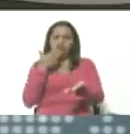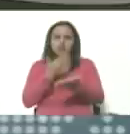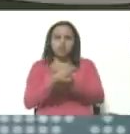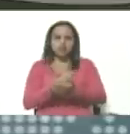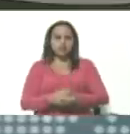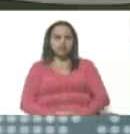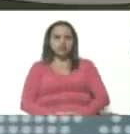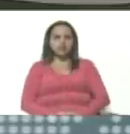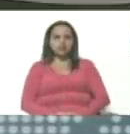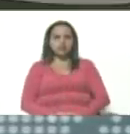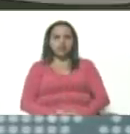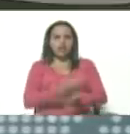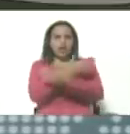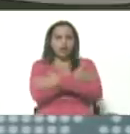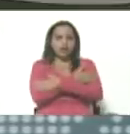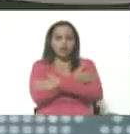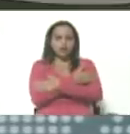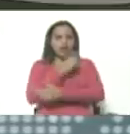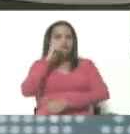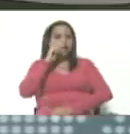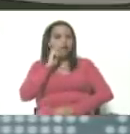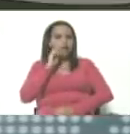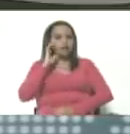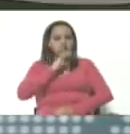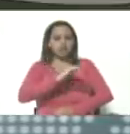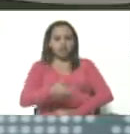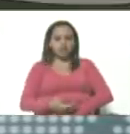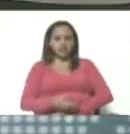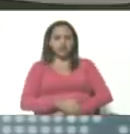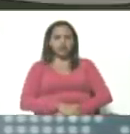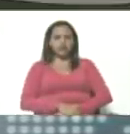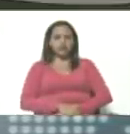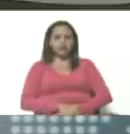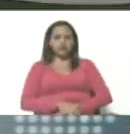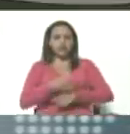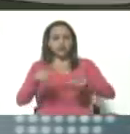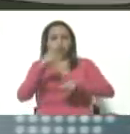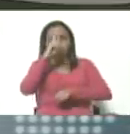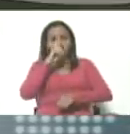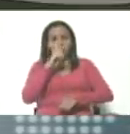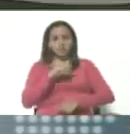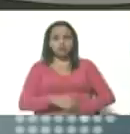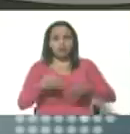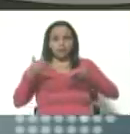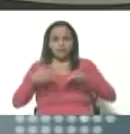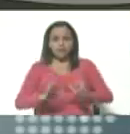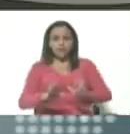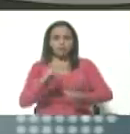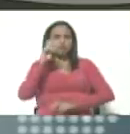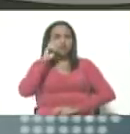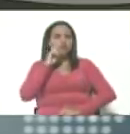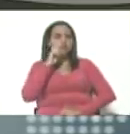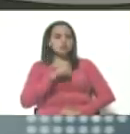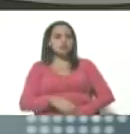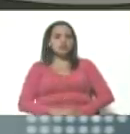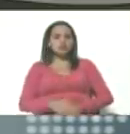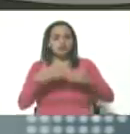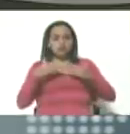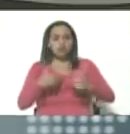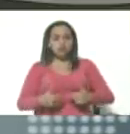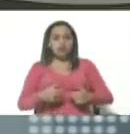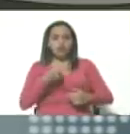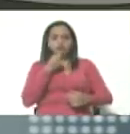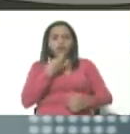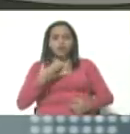pues. Abrazos a las embarazadas y a las barrigonas. Aniversario de Parto Humanizado. Feliz sábado en la